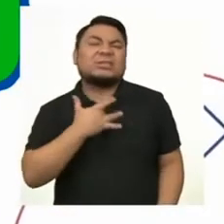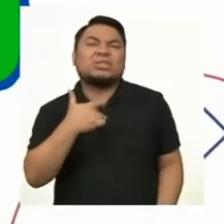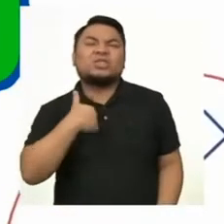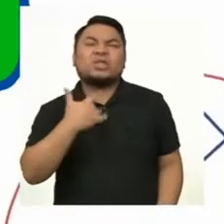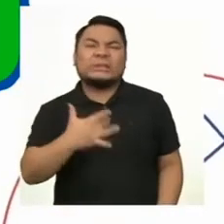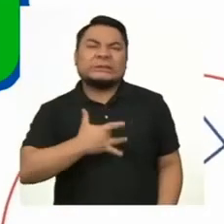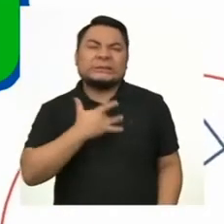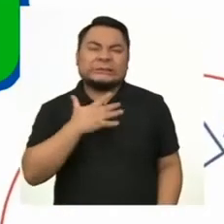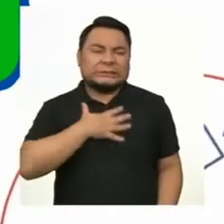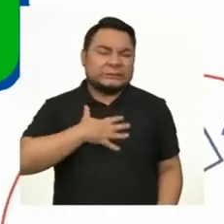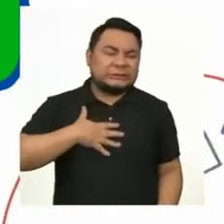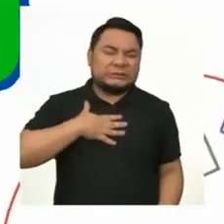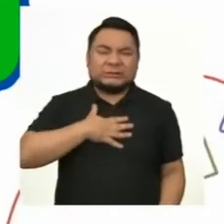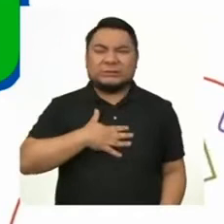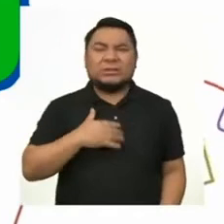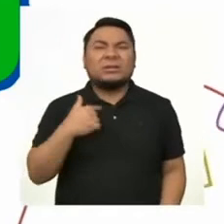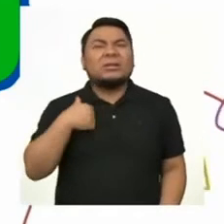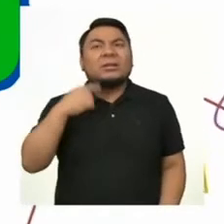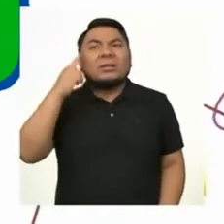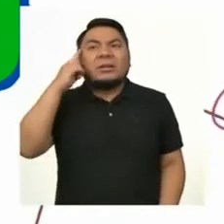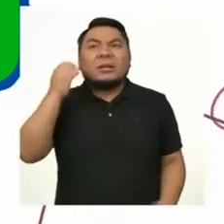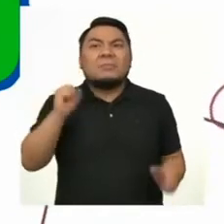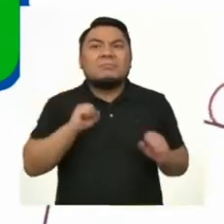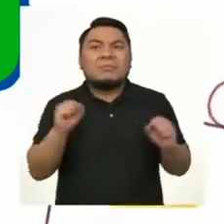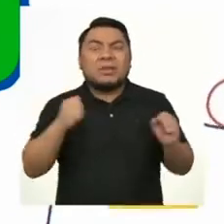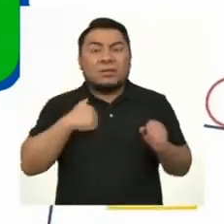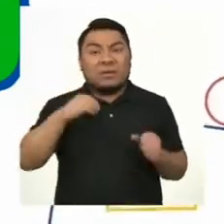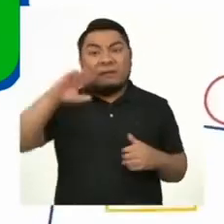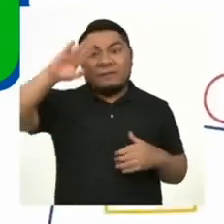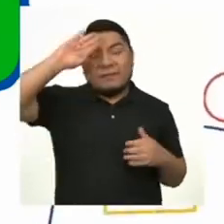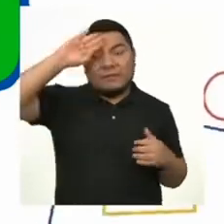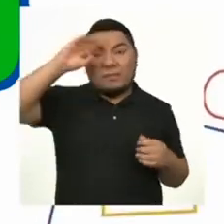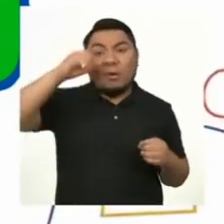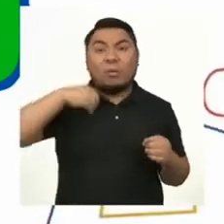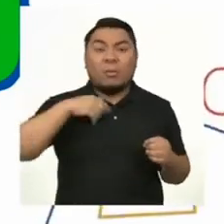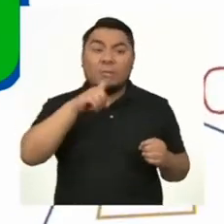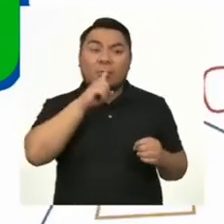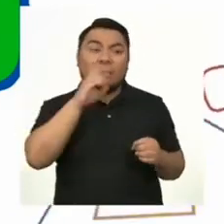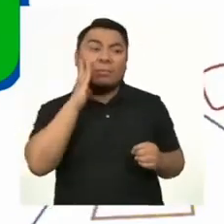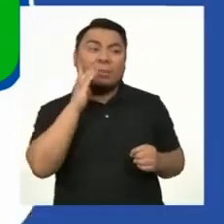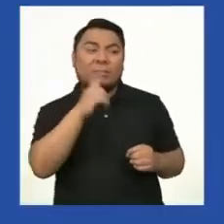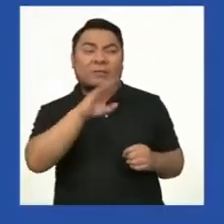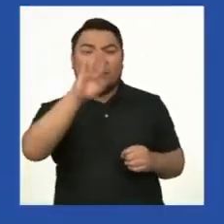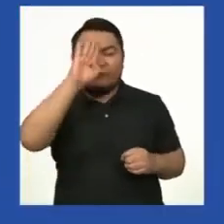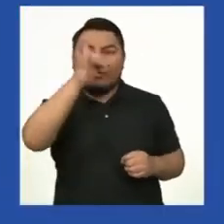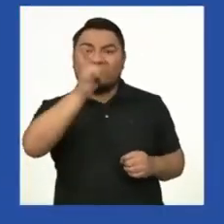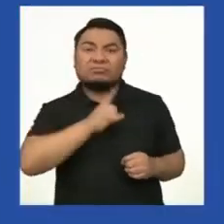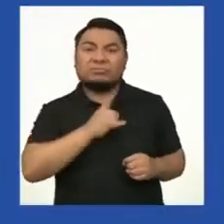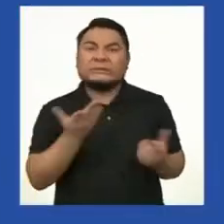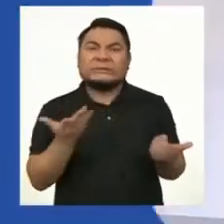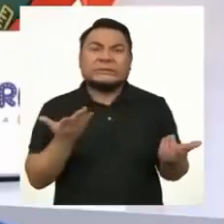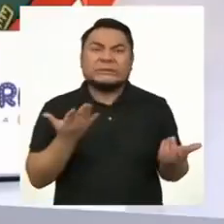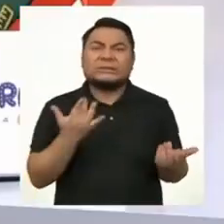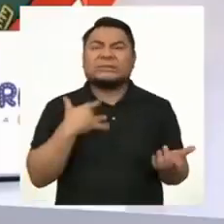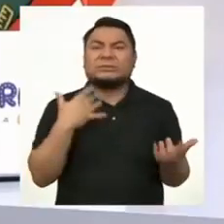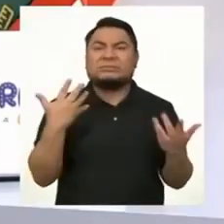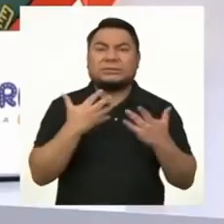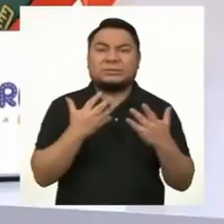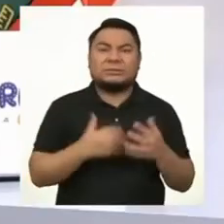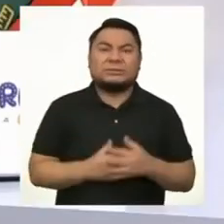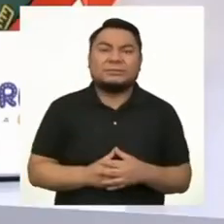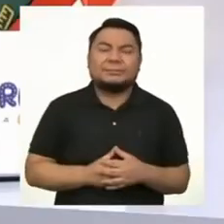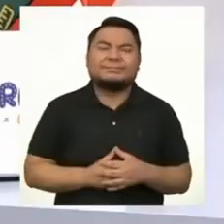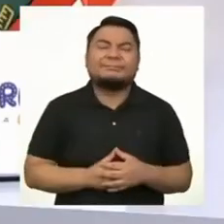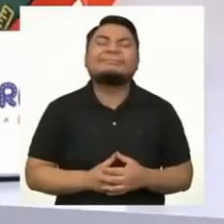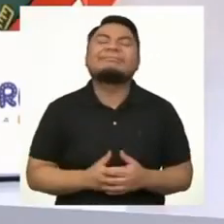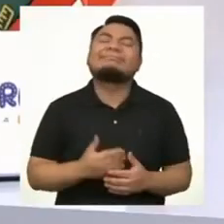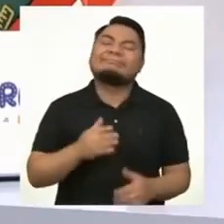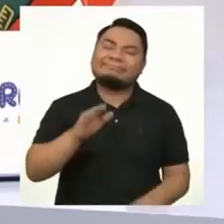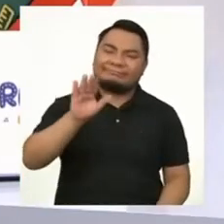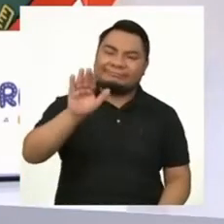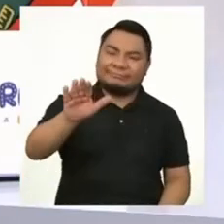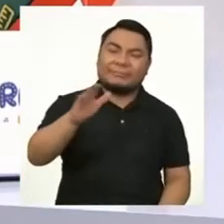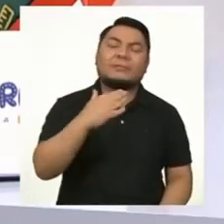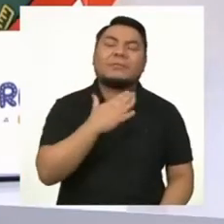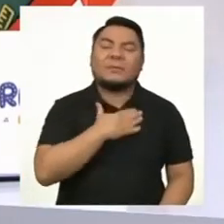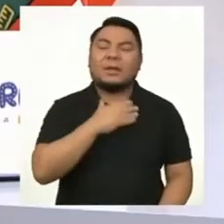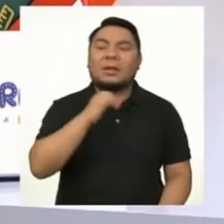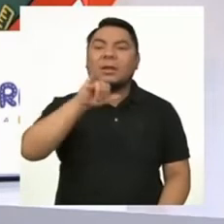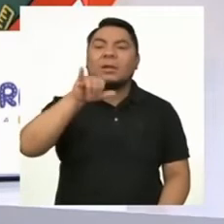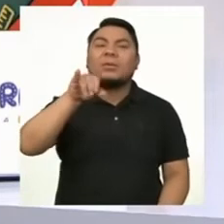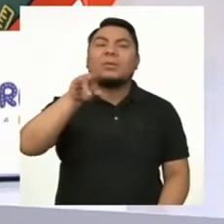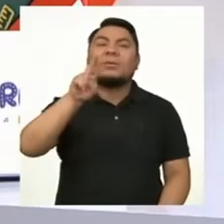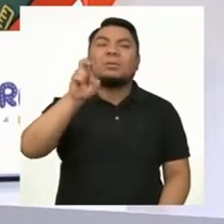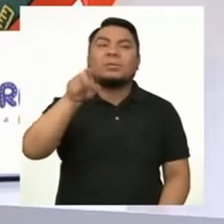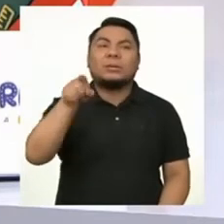¿Qué pasa si yo me enfermo? ¿O si a mis papás les pasa algo? Querido Juan, las preguntas que